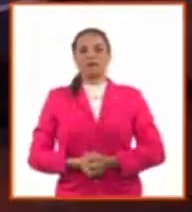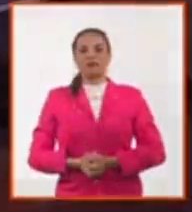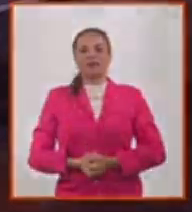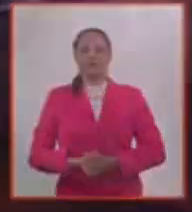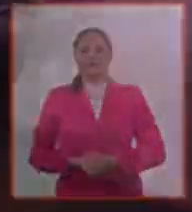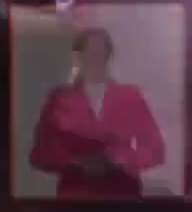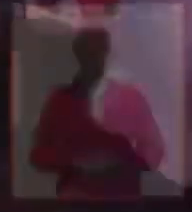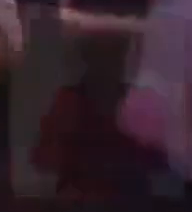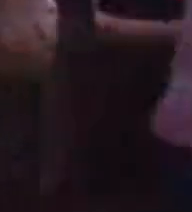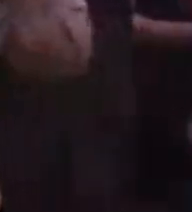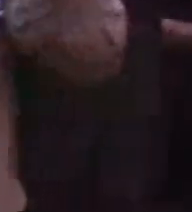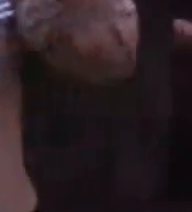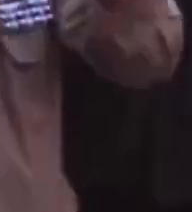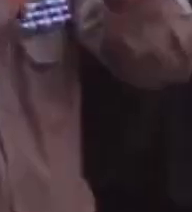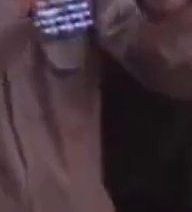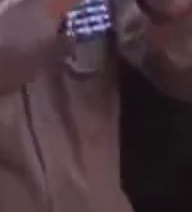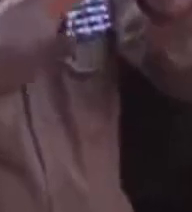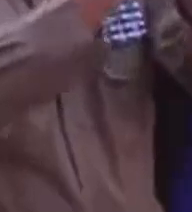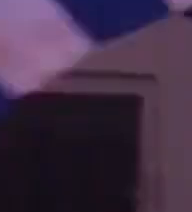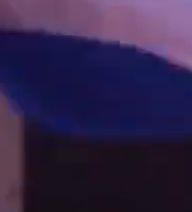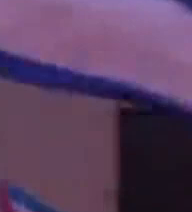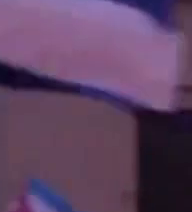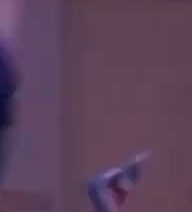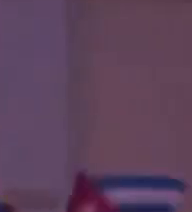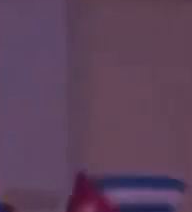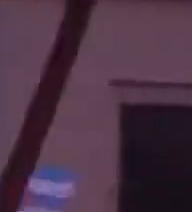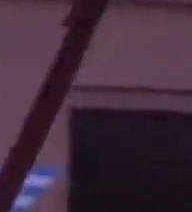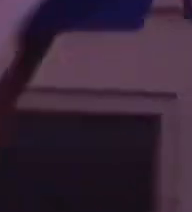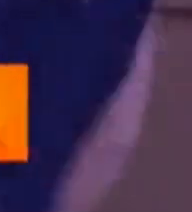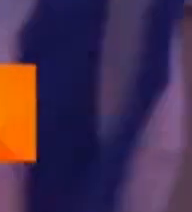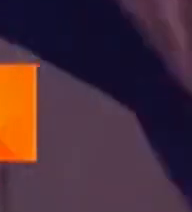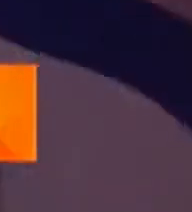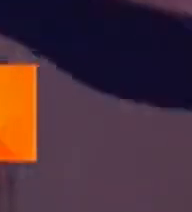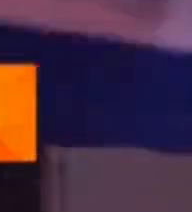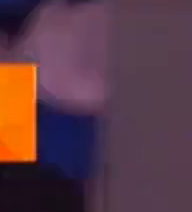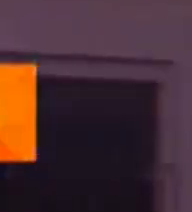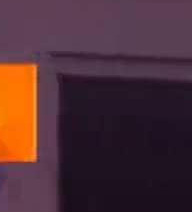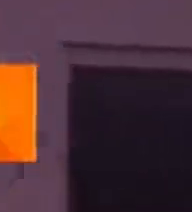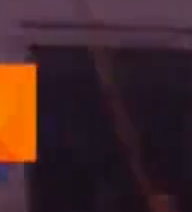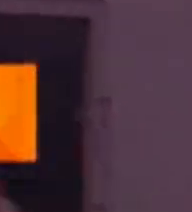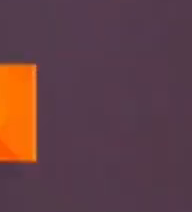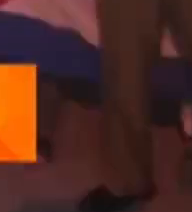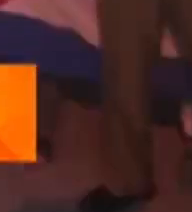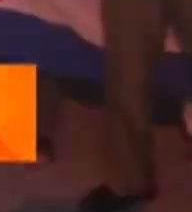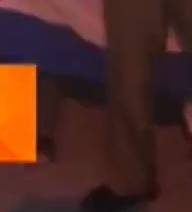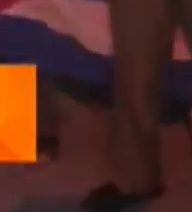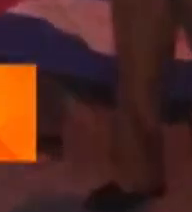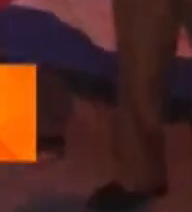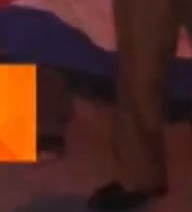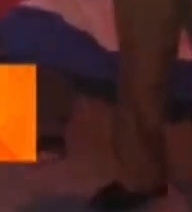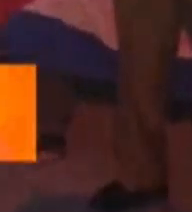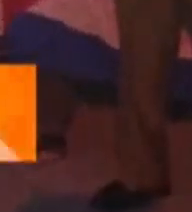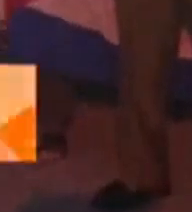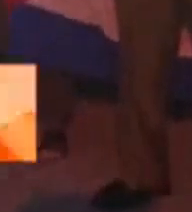noches. Cienfuegos.